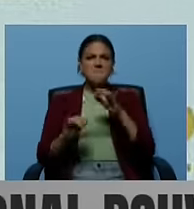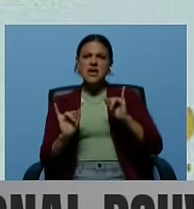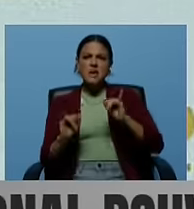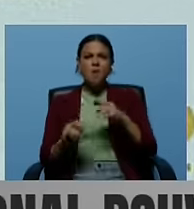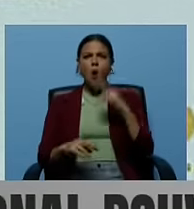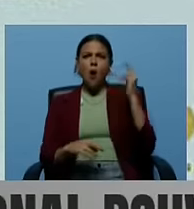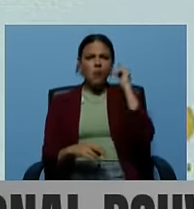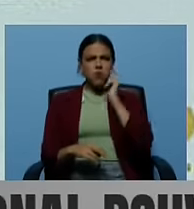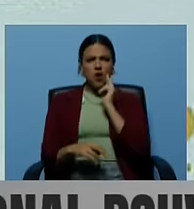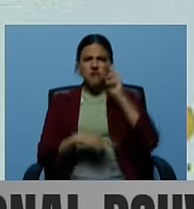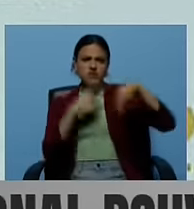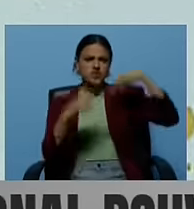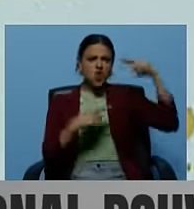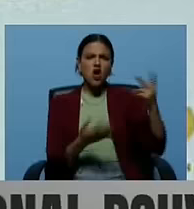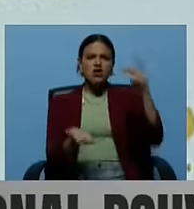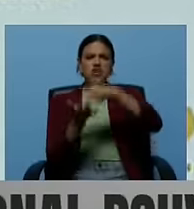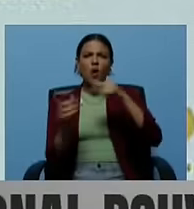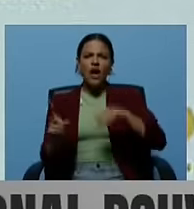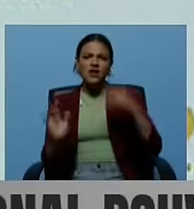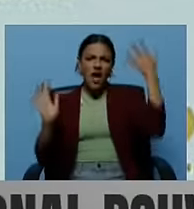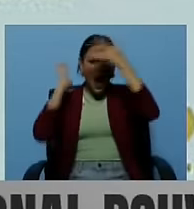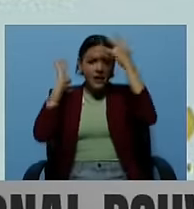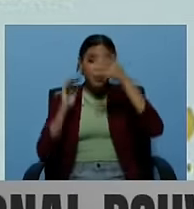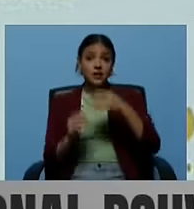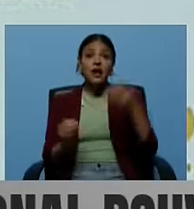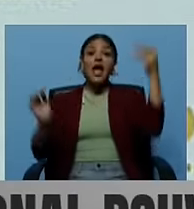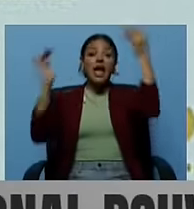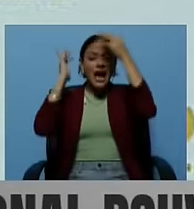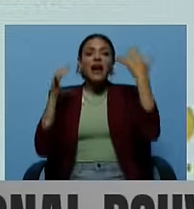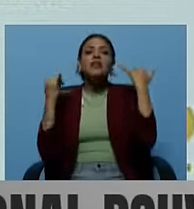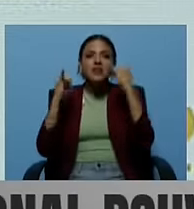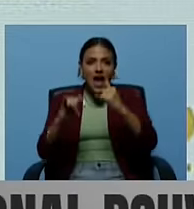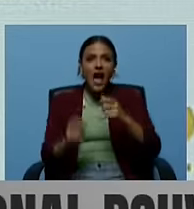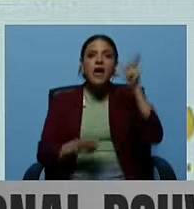a Argentina, ya la furia bolivariana está en Argentina